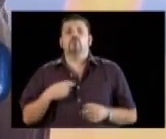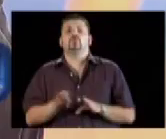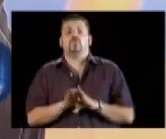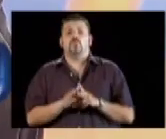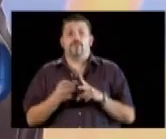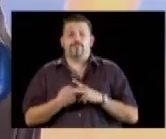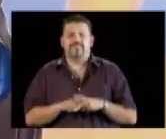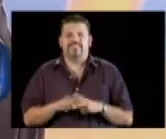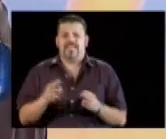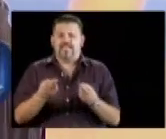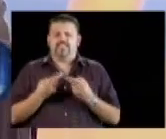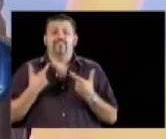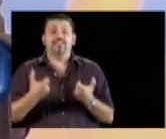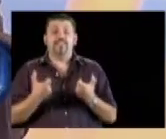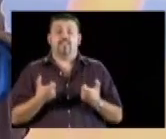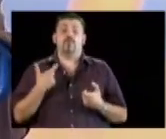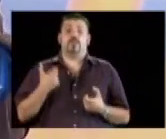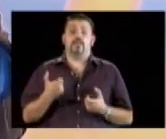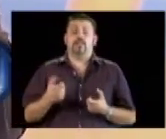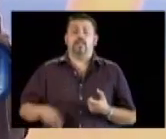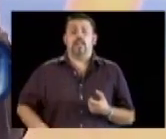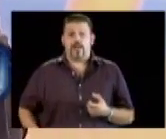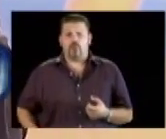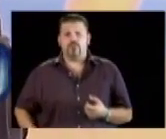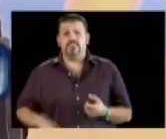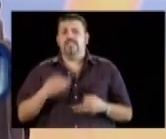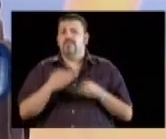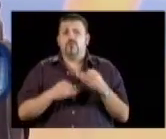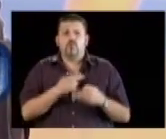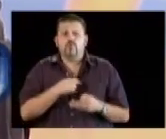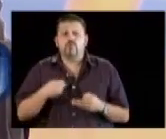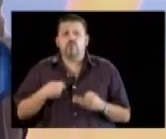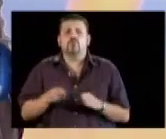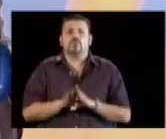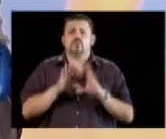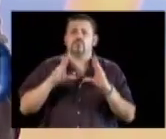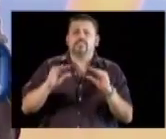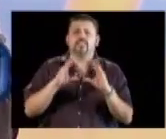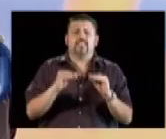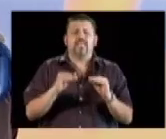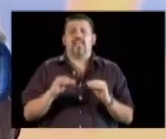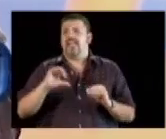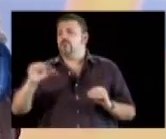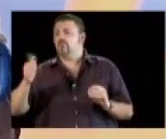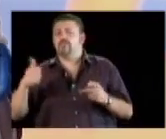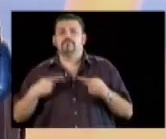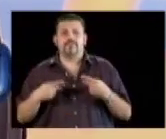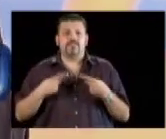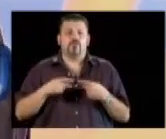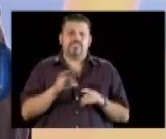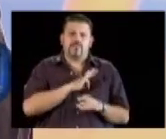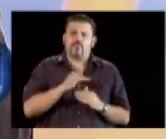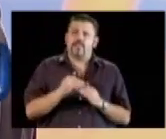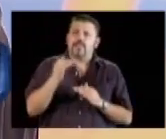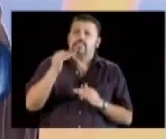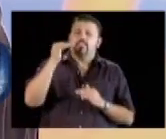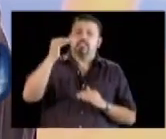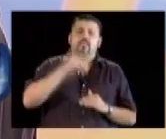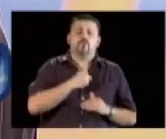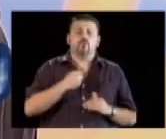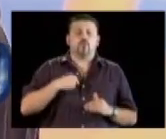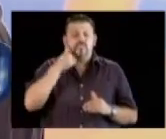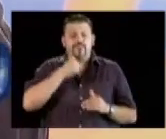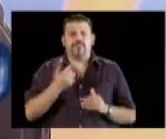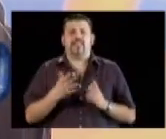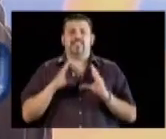dinero en efectivo en el bolsillo. 2, cómo enseñar a los demás a crecer, que es una parte muy importante, tener ese cheque cada